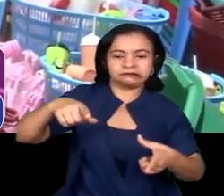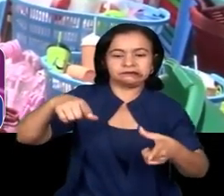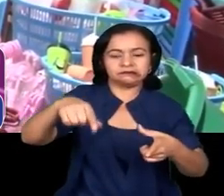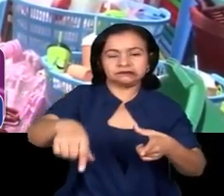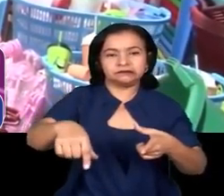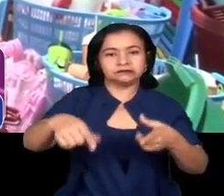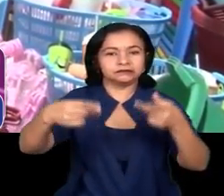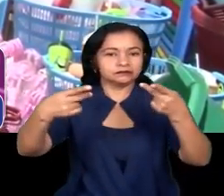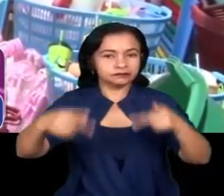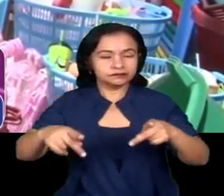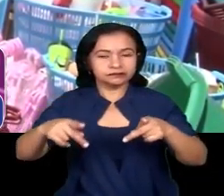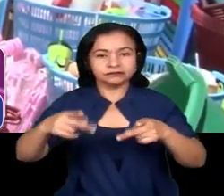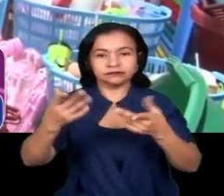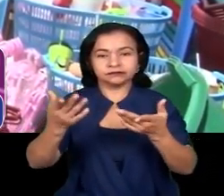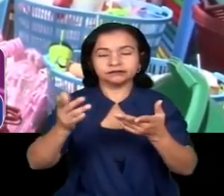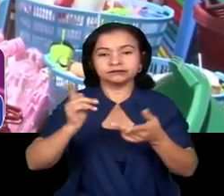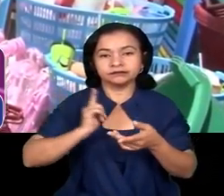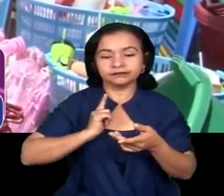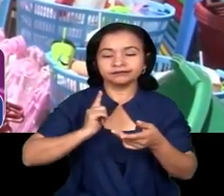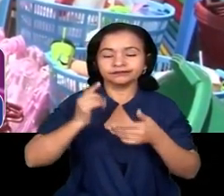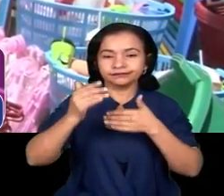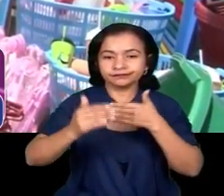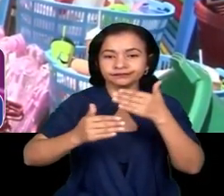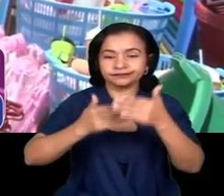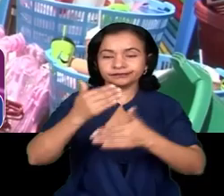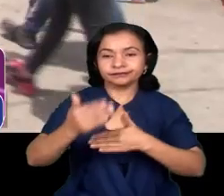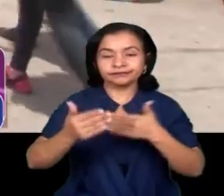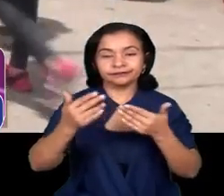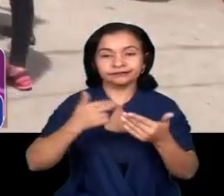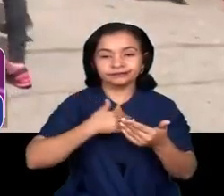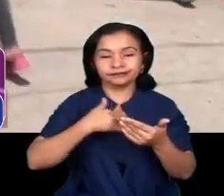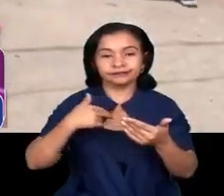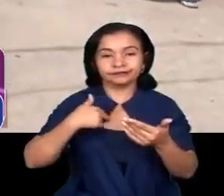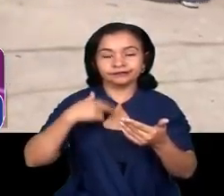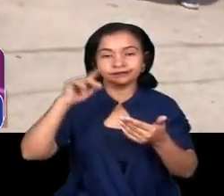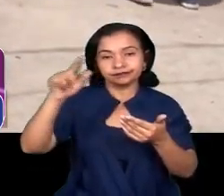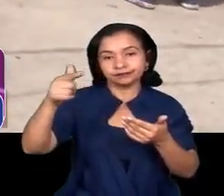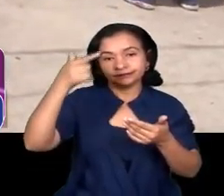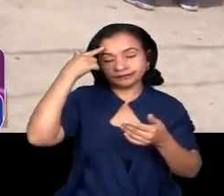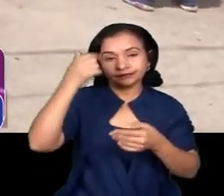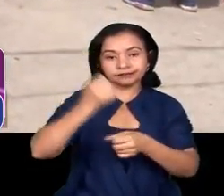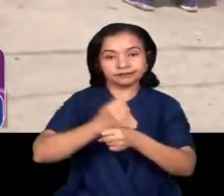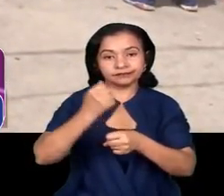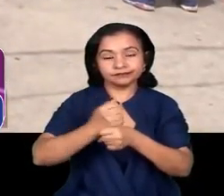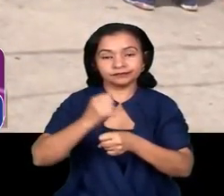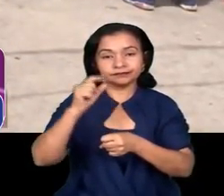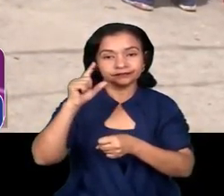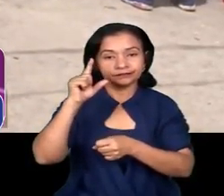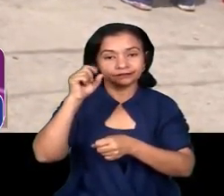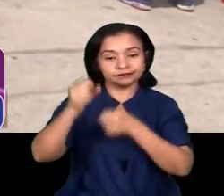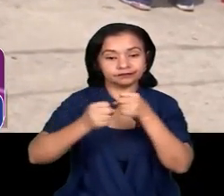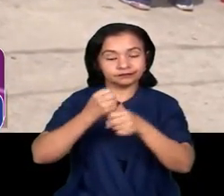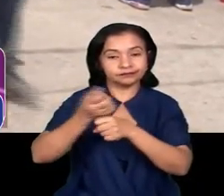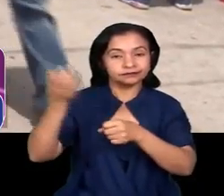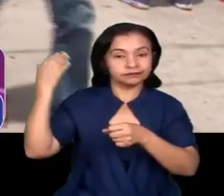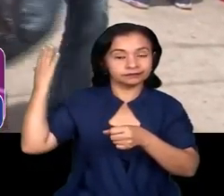sin embargo ese proceso lo tenemos. Tenemos ese proceso porque el gobierno ha venido trabajando de hace 10 años